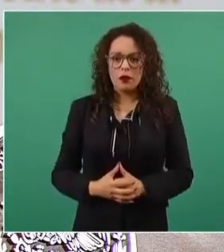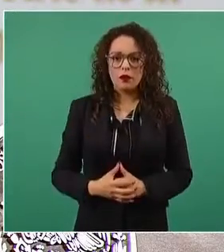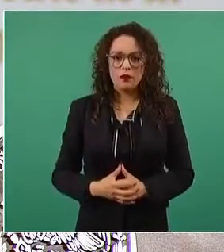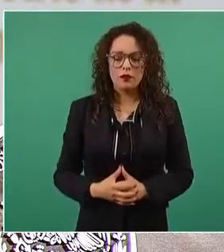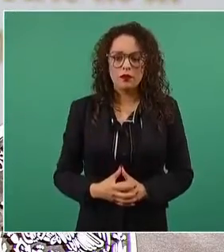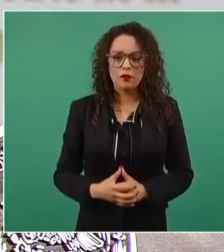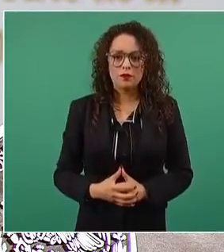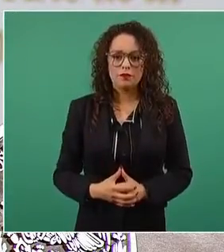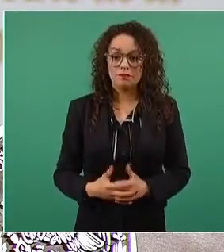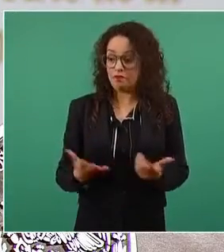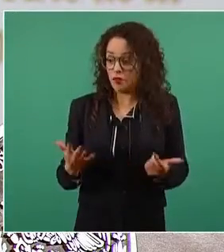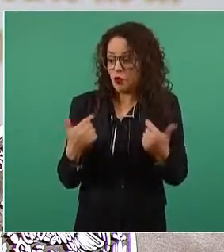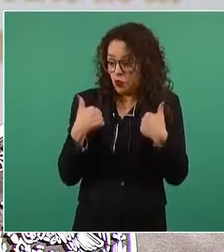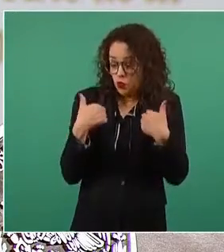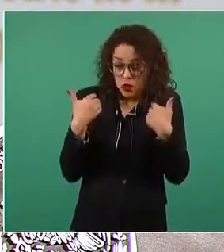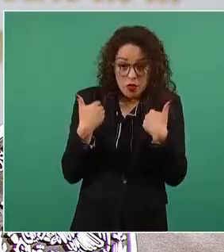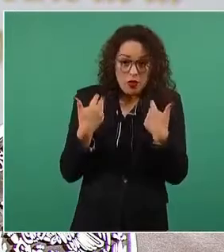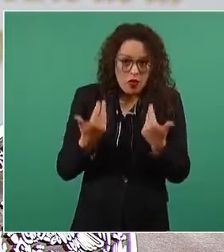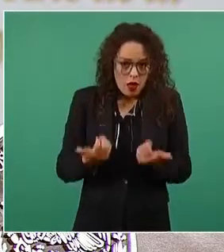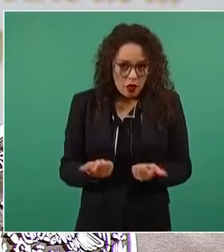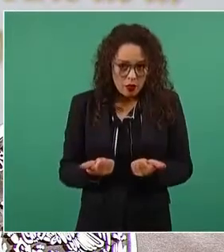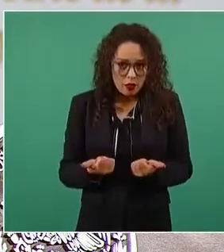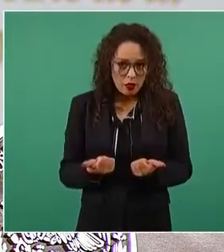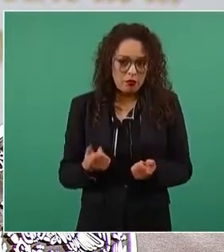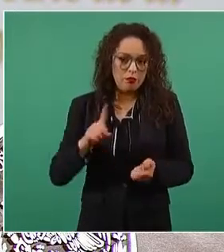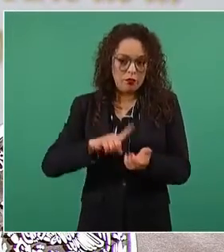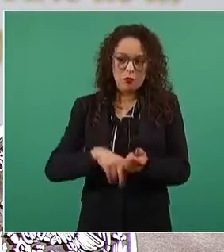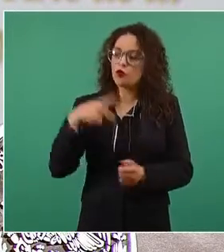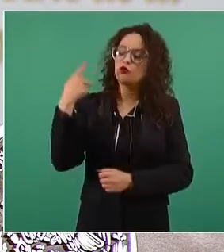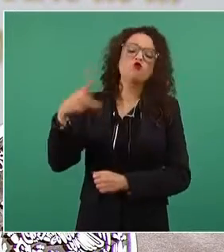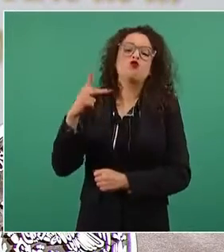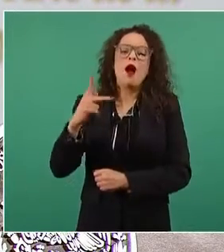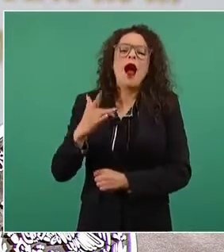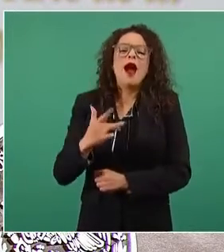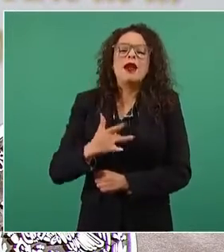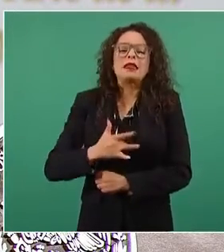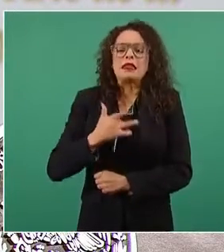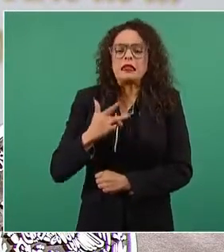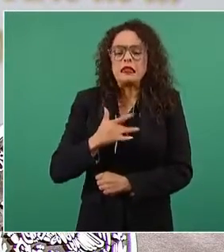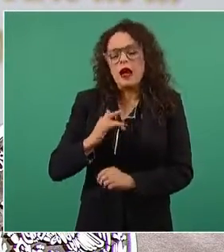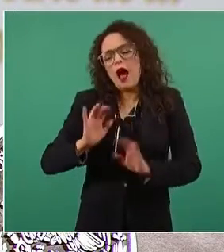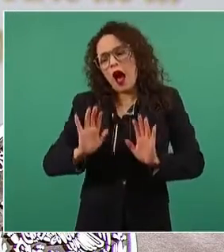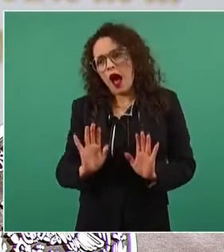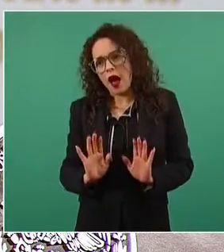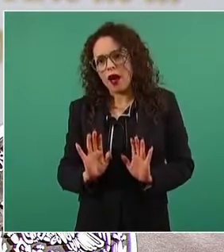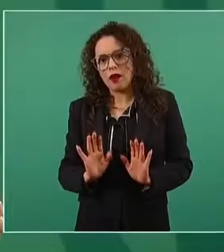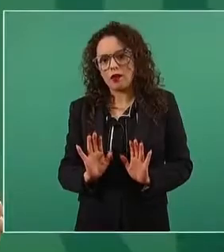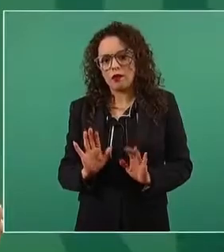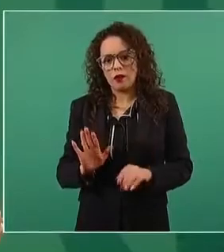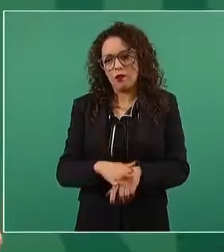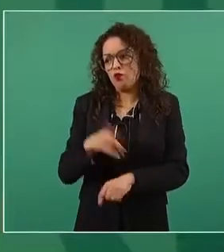Yo entiendo pues sus sentimientos, como todo hijo